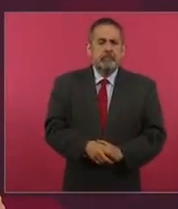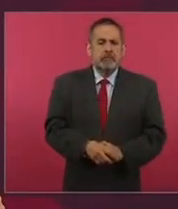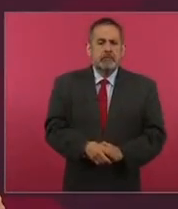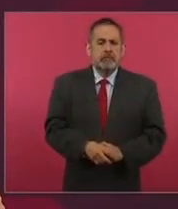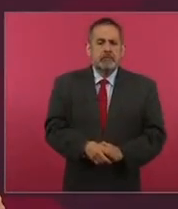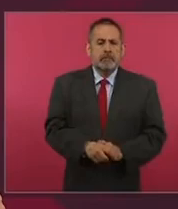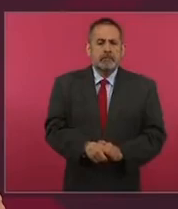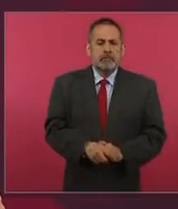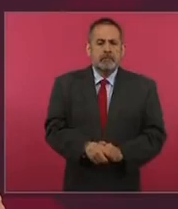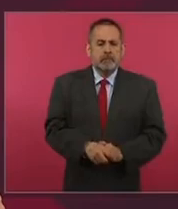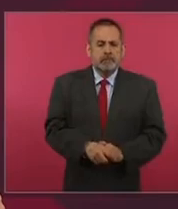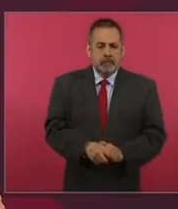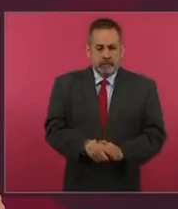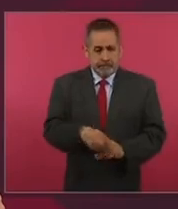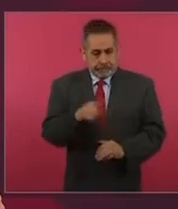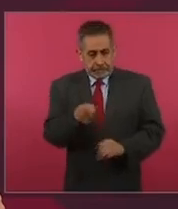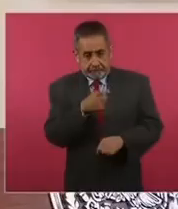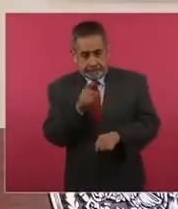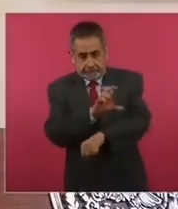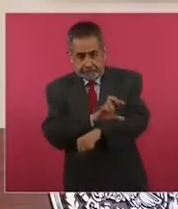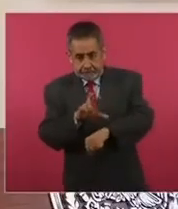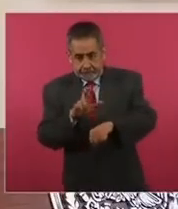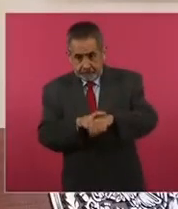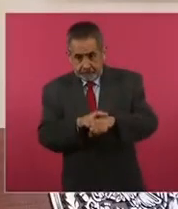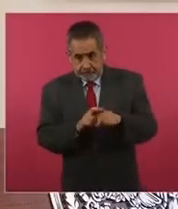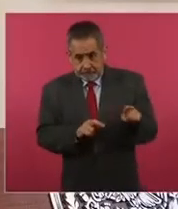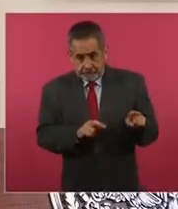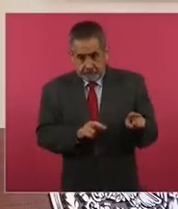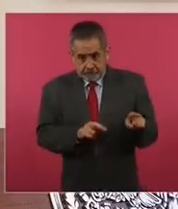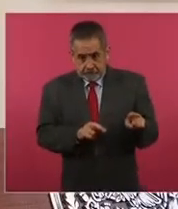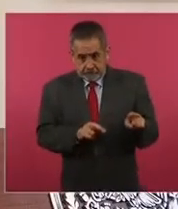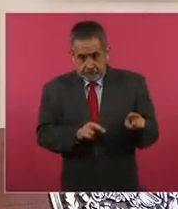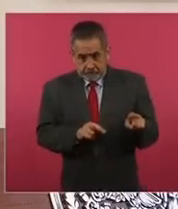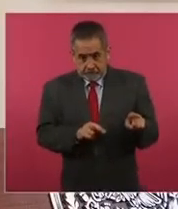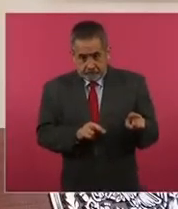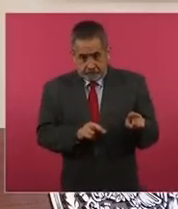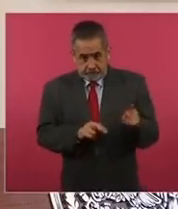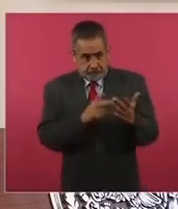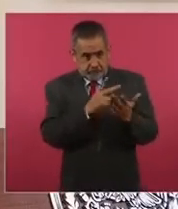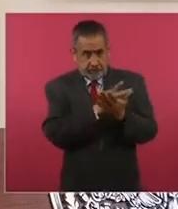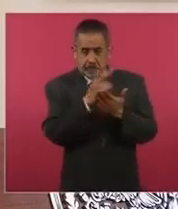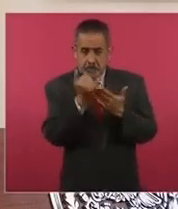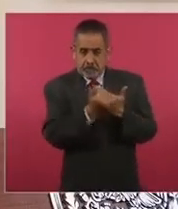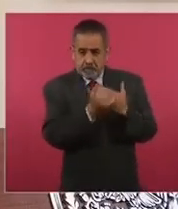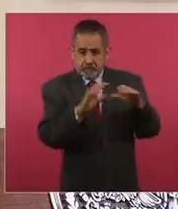Es el coordinador del proyecto